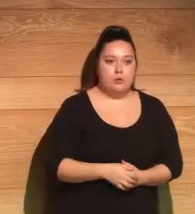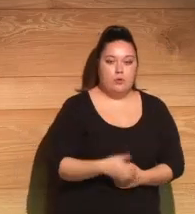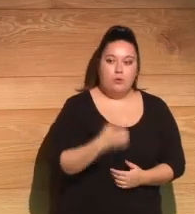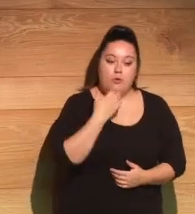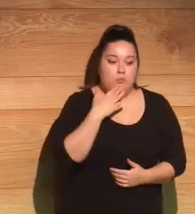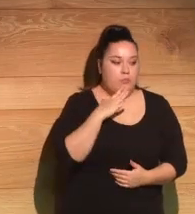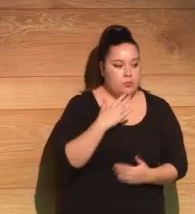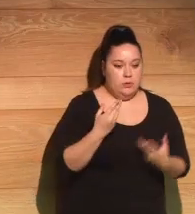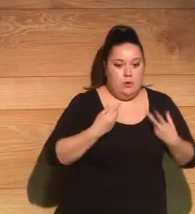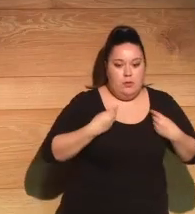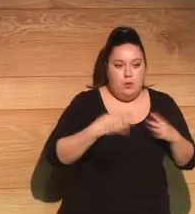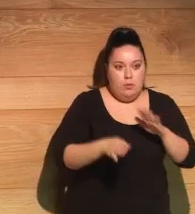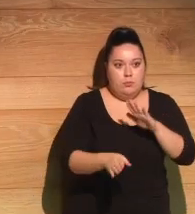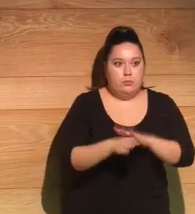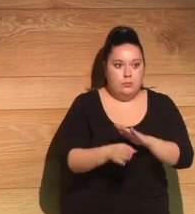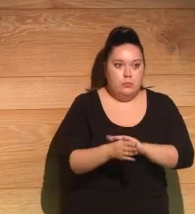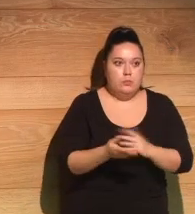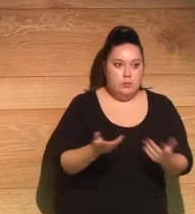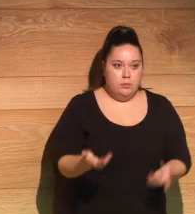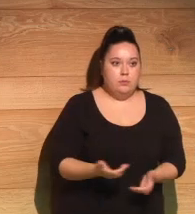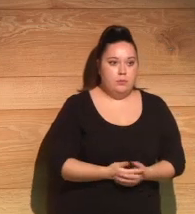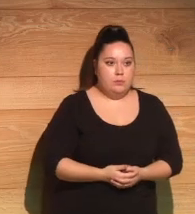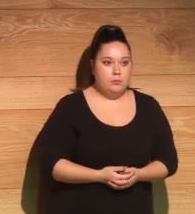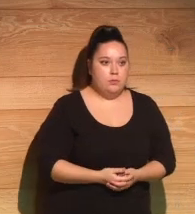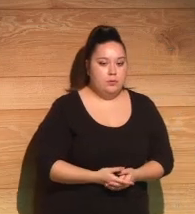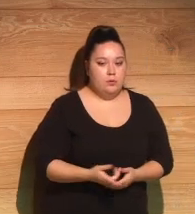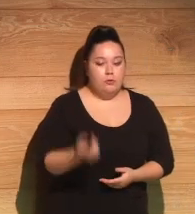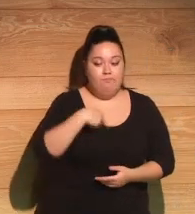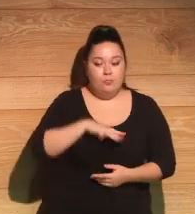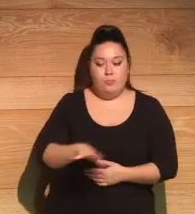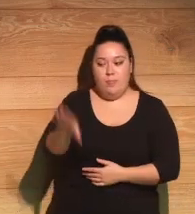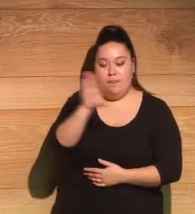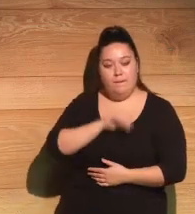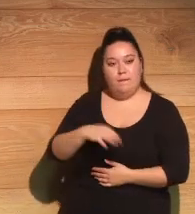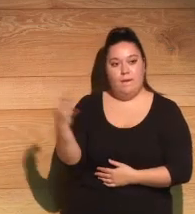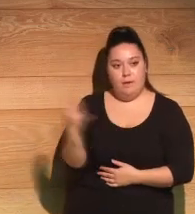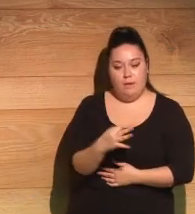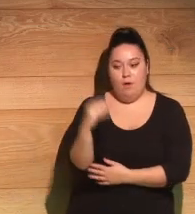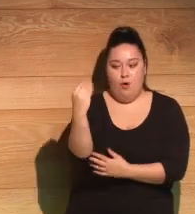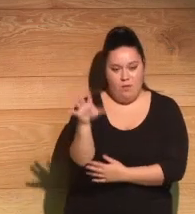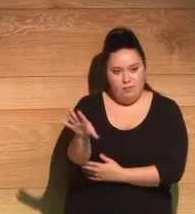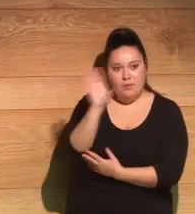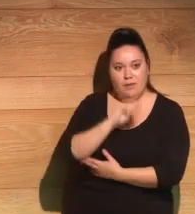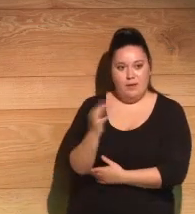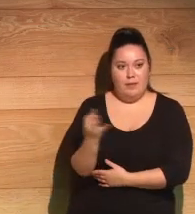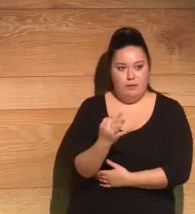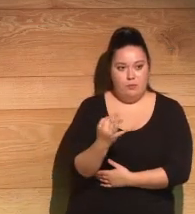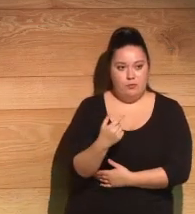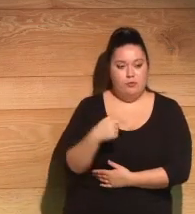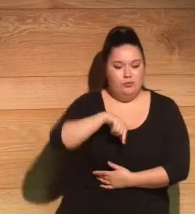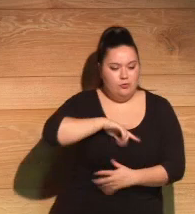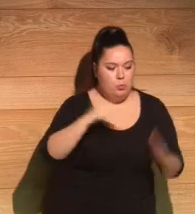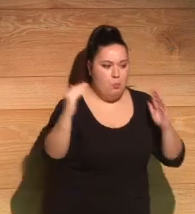viviendo. Yo creo que por ahora lo que tendremos que hacer es comprenderla. Yo no sé si estamos en el momento